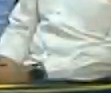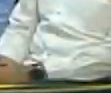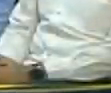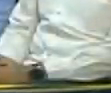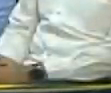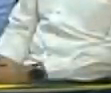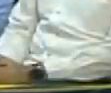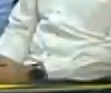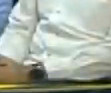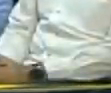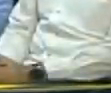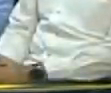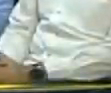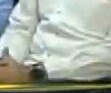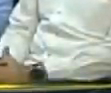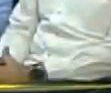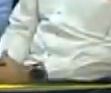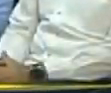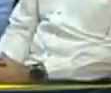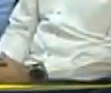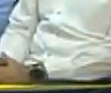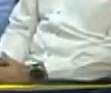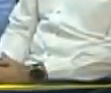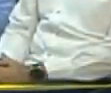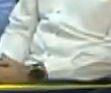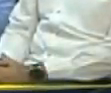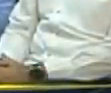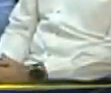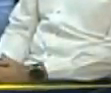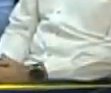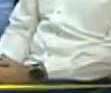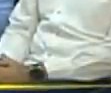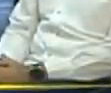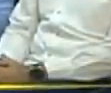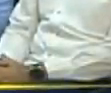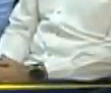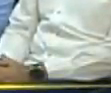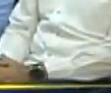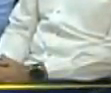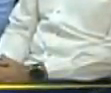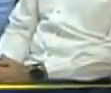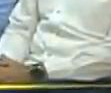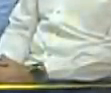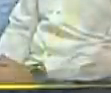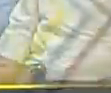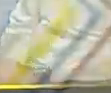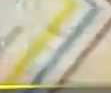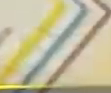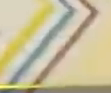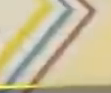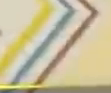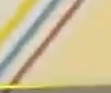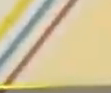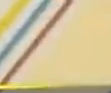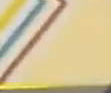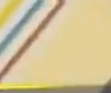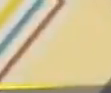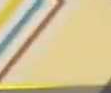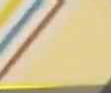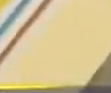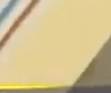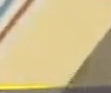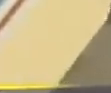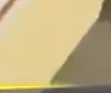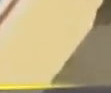decía esta jefa, mujer trabajadora profesional, optar por esta vivienda digna en estas condiciones que solo la Gran Misión